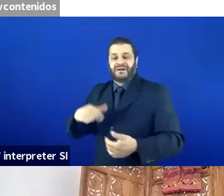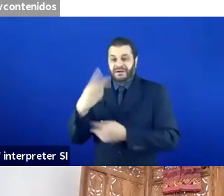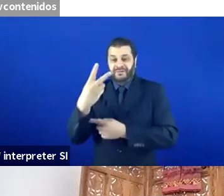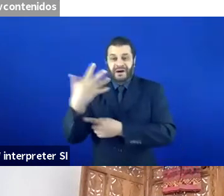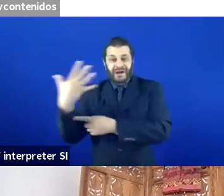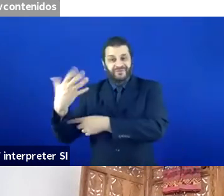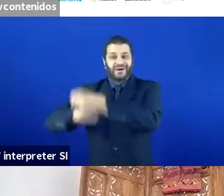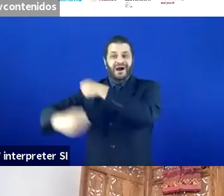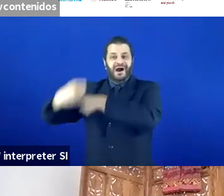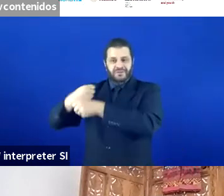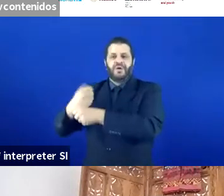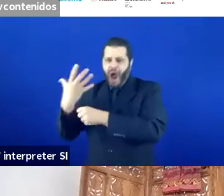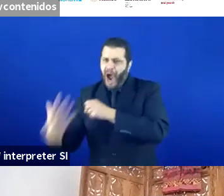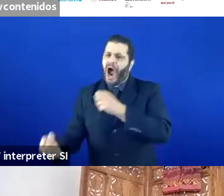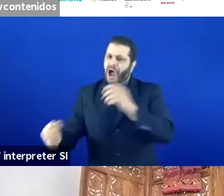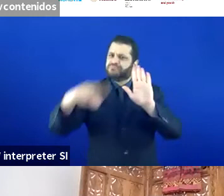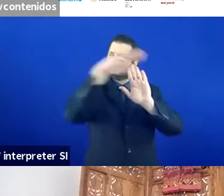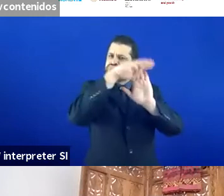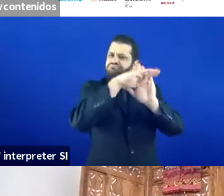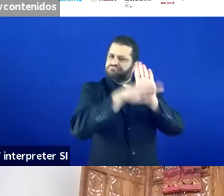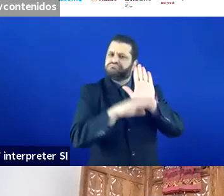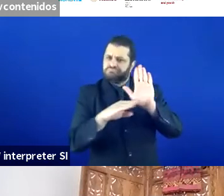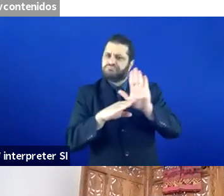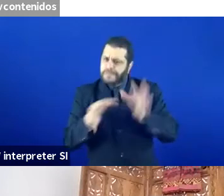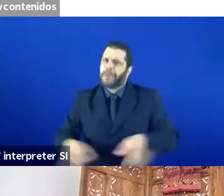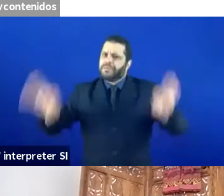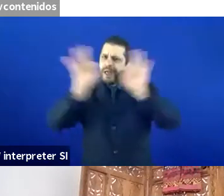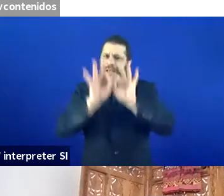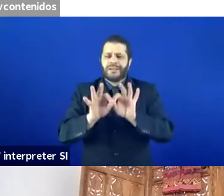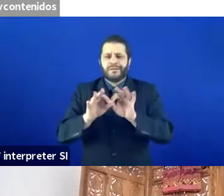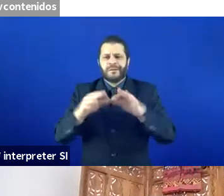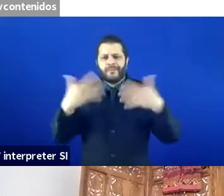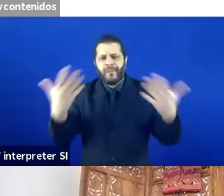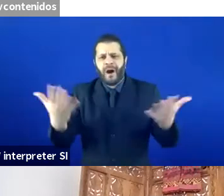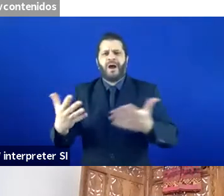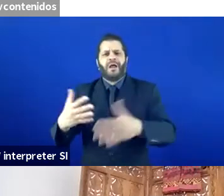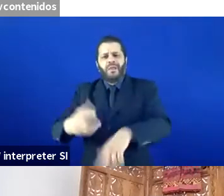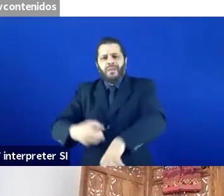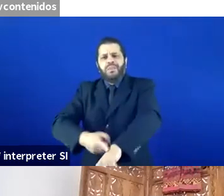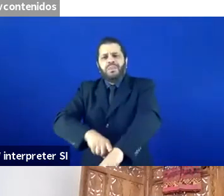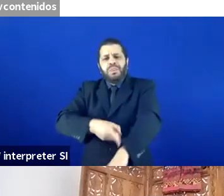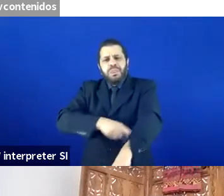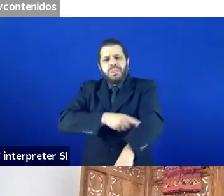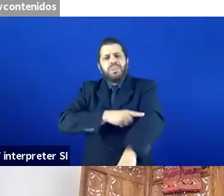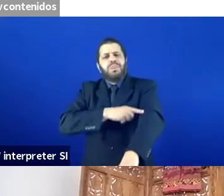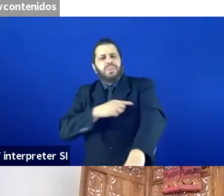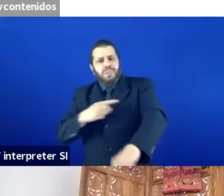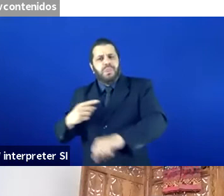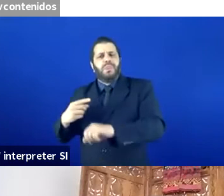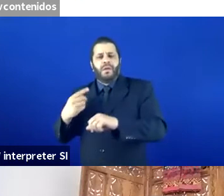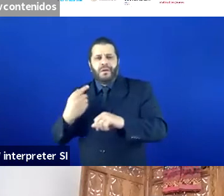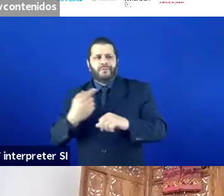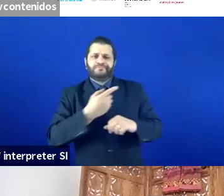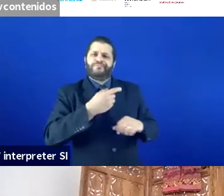obstante, también ha sido desigual y lento, reflejando cómo el patriarcado sigue resistiéndose al cambio. No es de extrañar que la pandemia